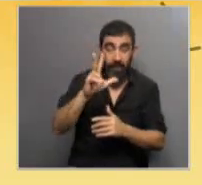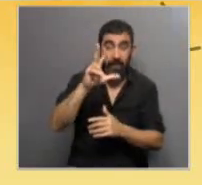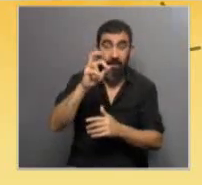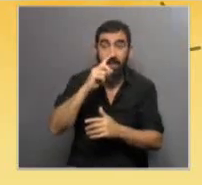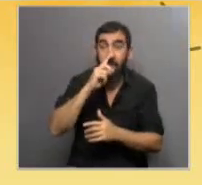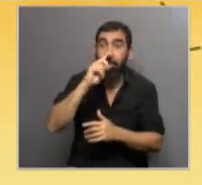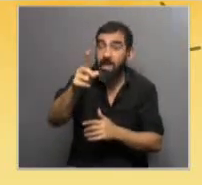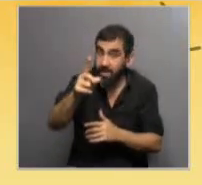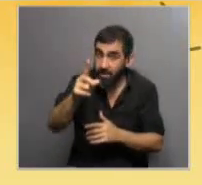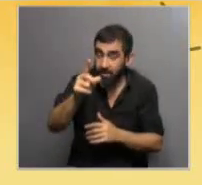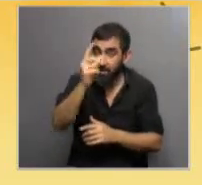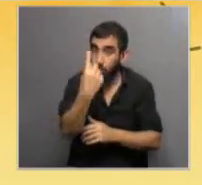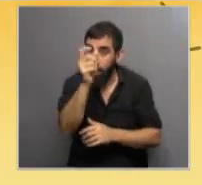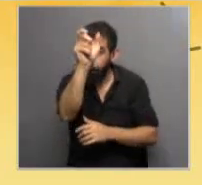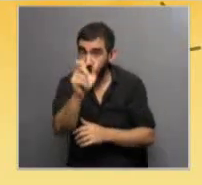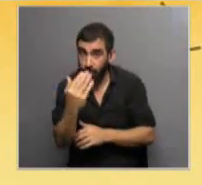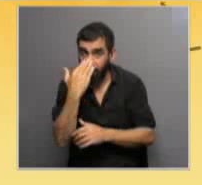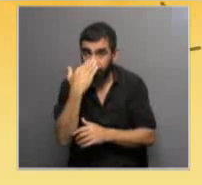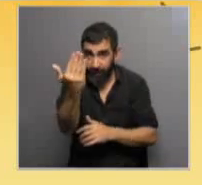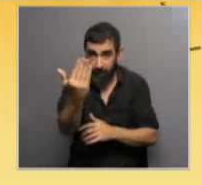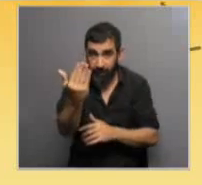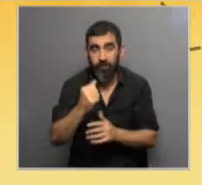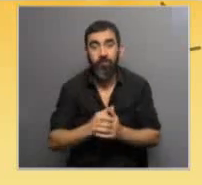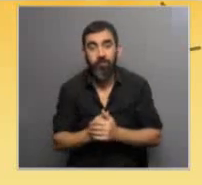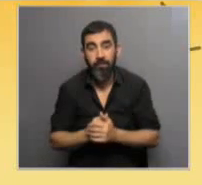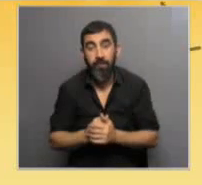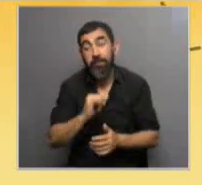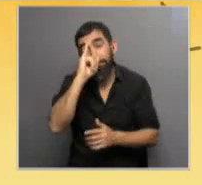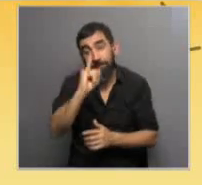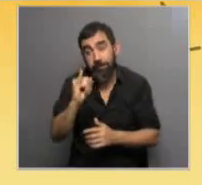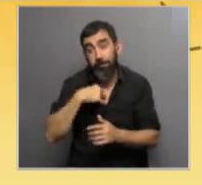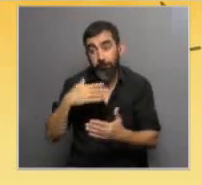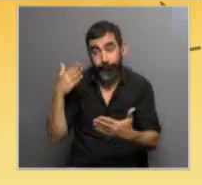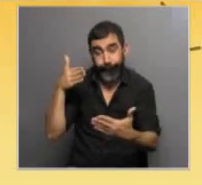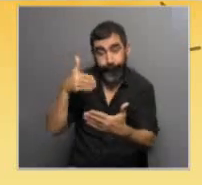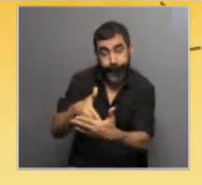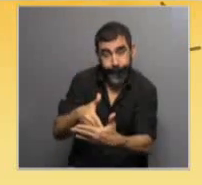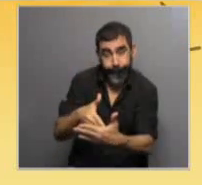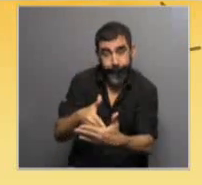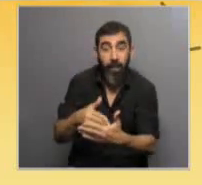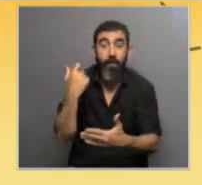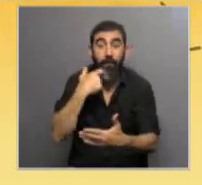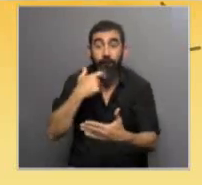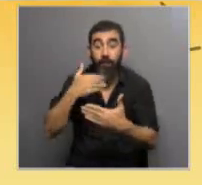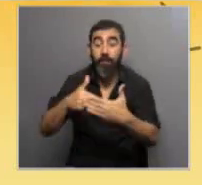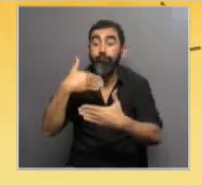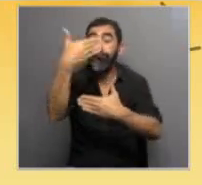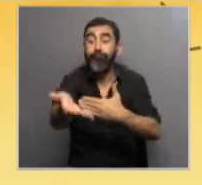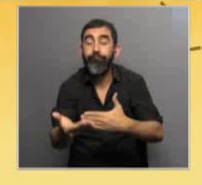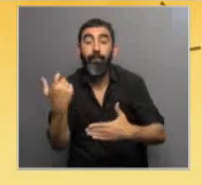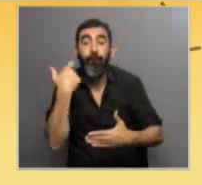que pasan delante de una persona y que siguen viaje si vuelves interrumpir que va a faltar del otro lado